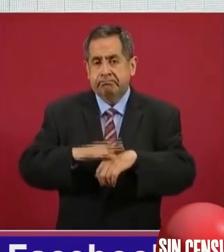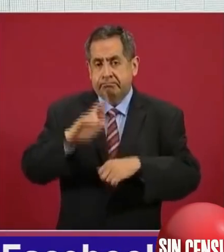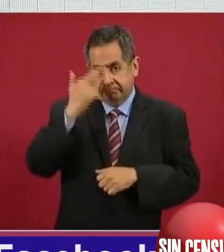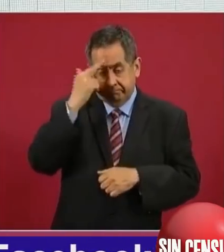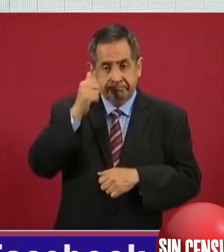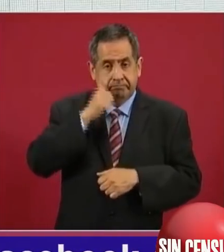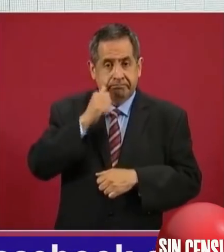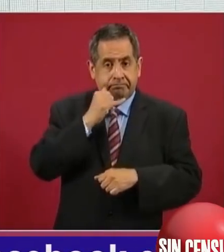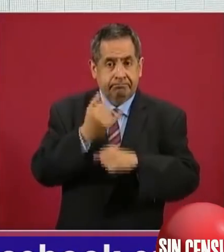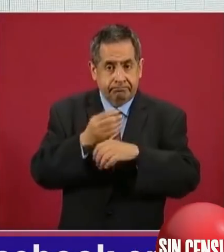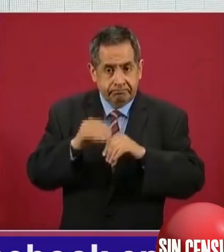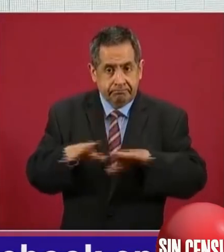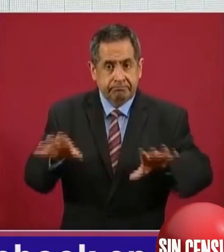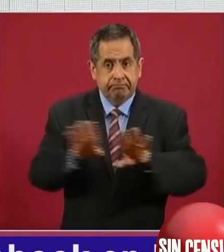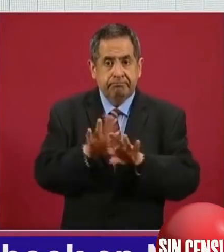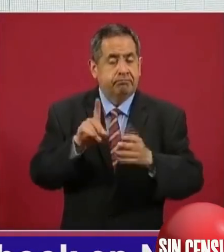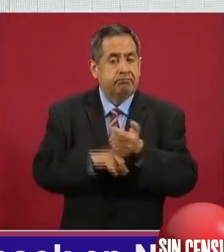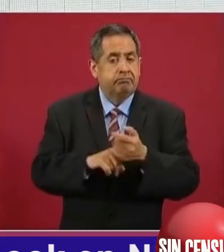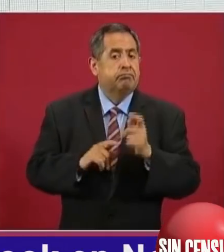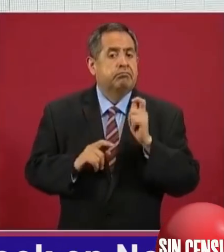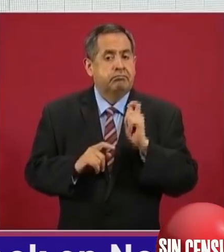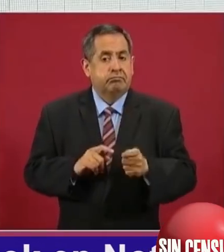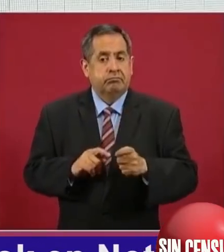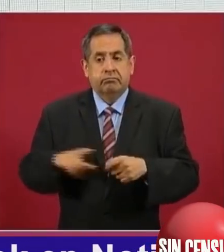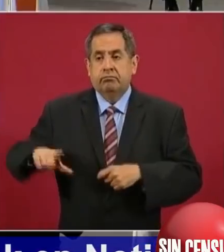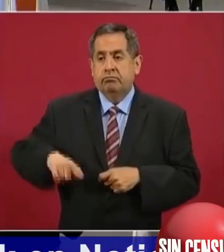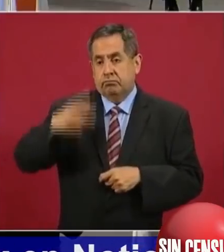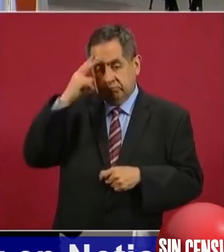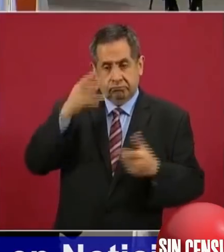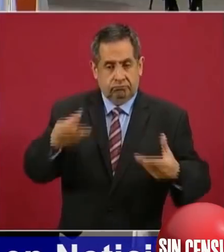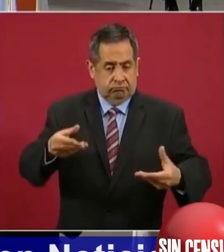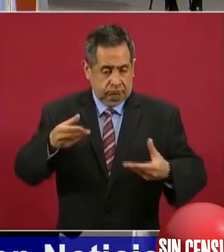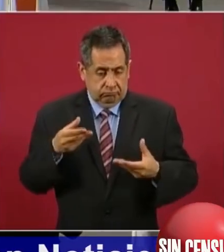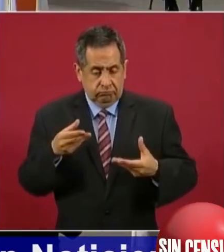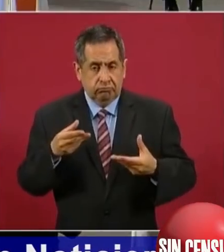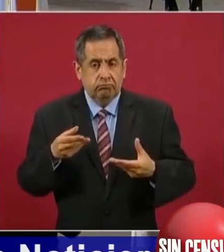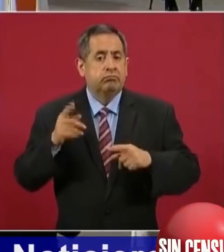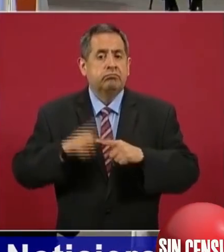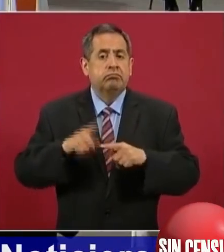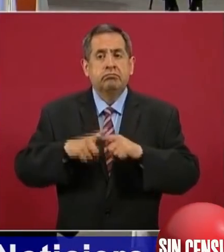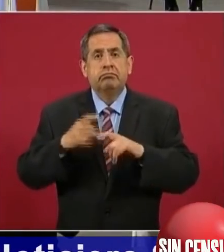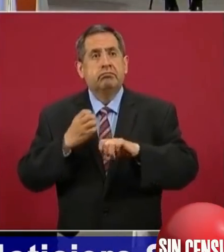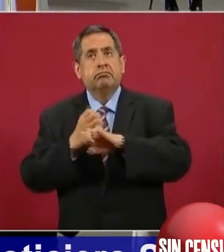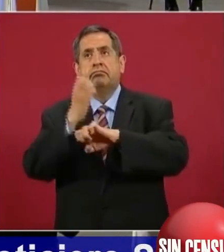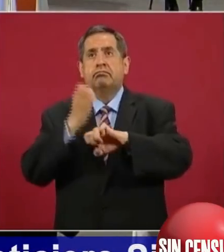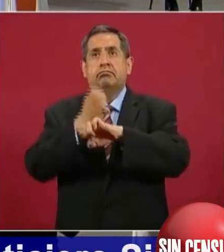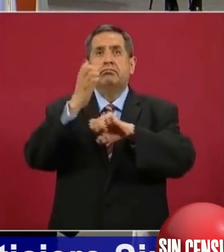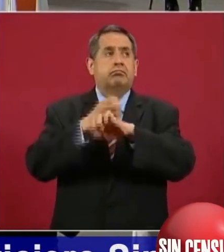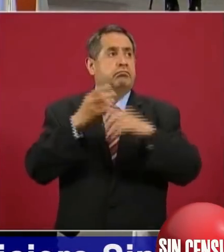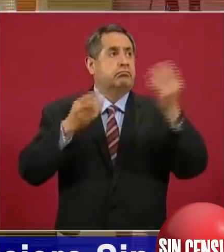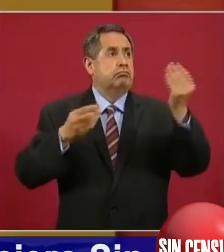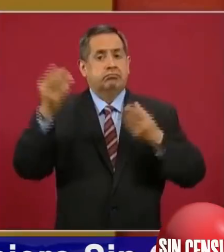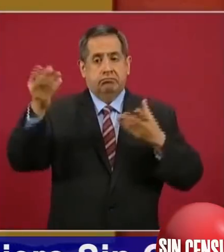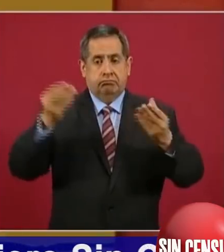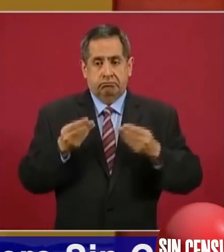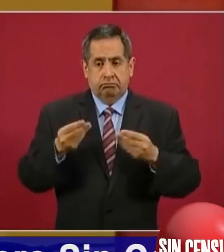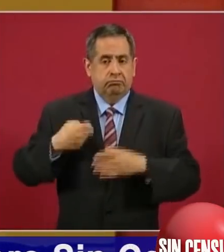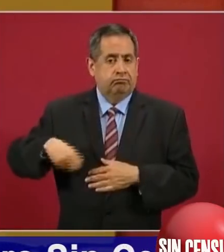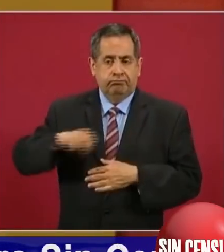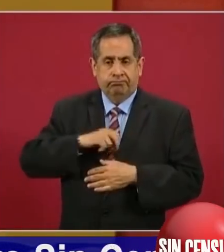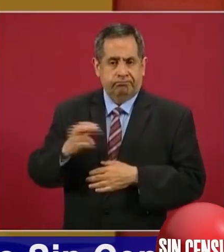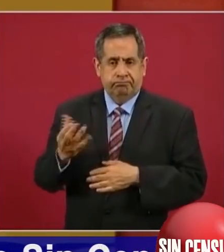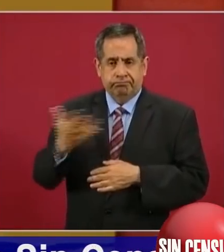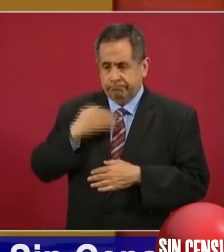la información que está en poder del Gobierno de México la generan las entidades federativas. Nosotros no fabricamos